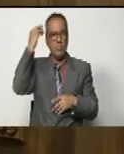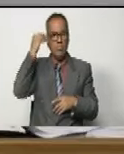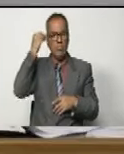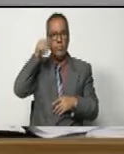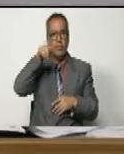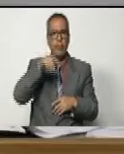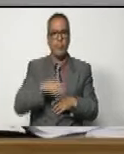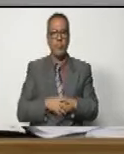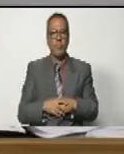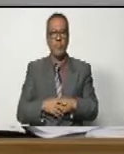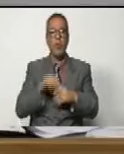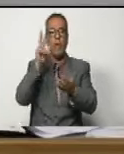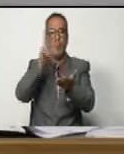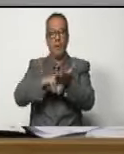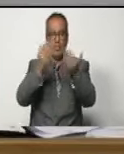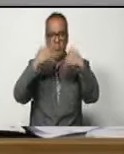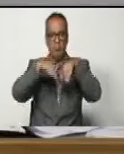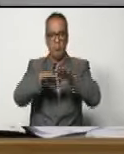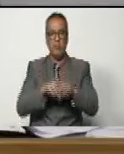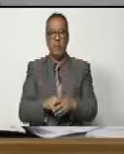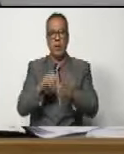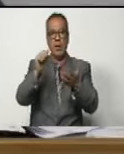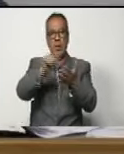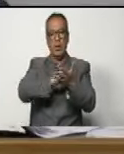consideración. Aprobado. Siguiente.